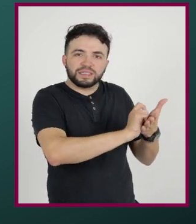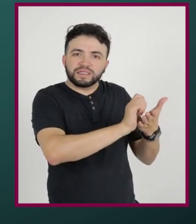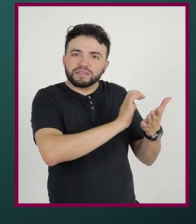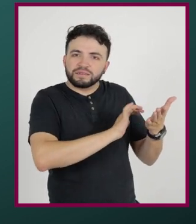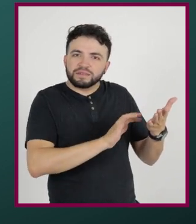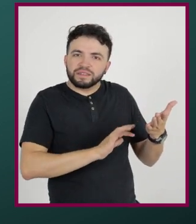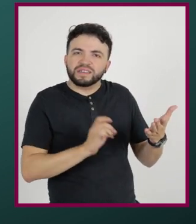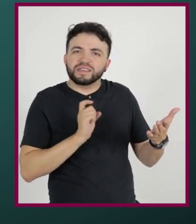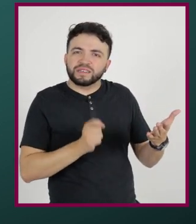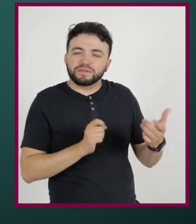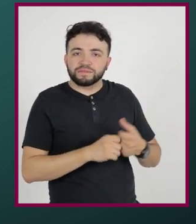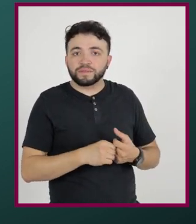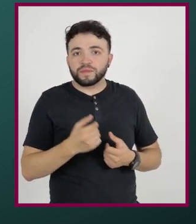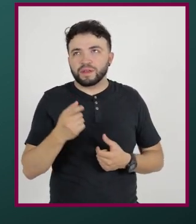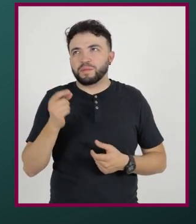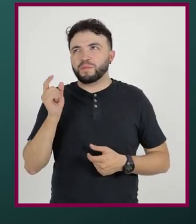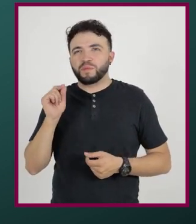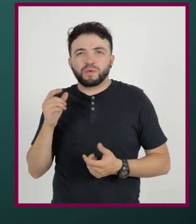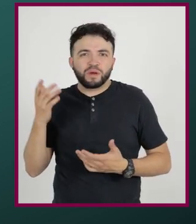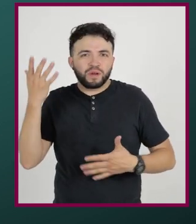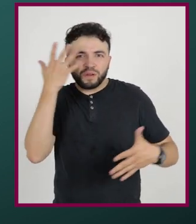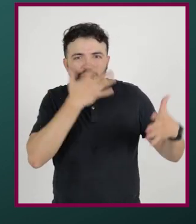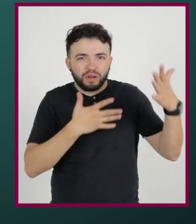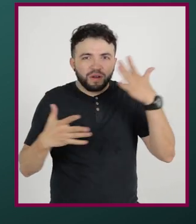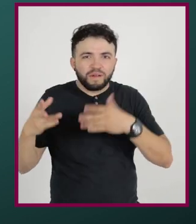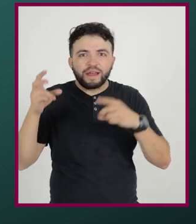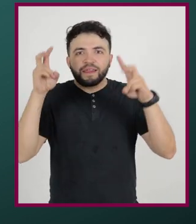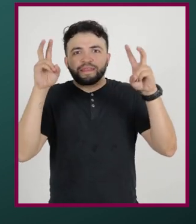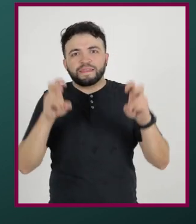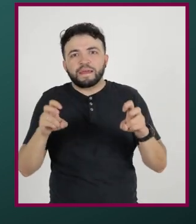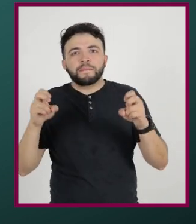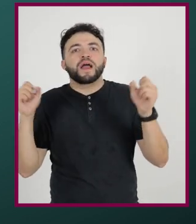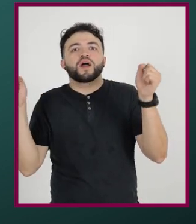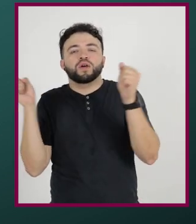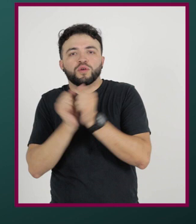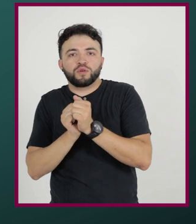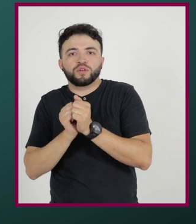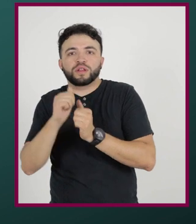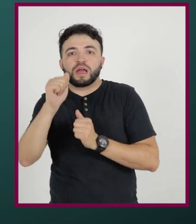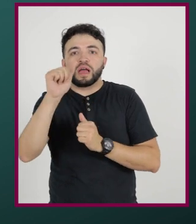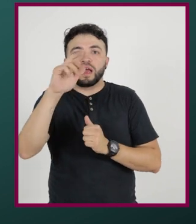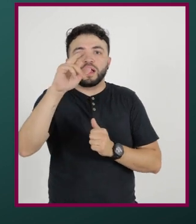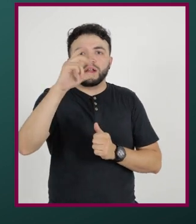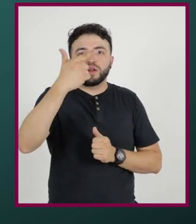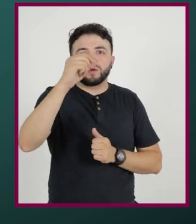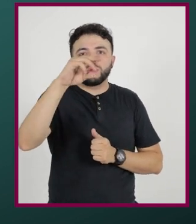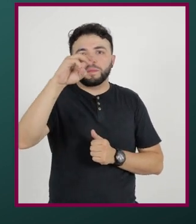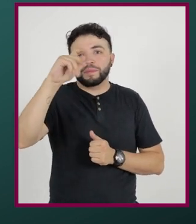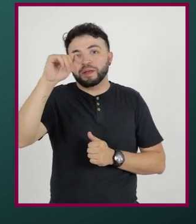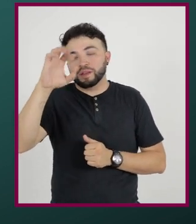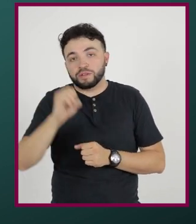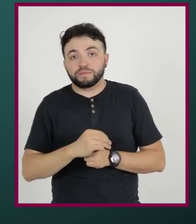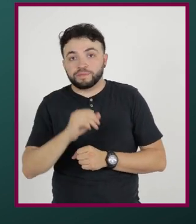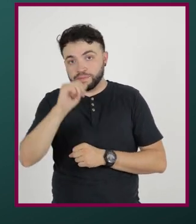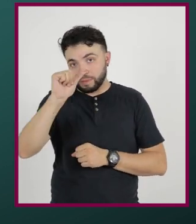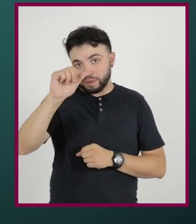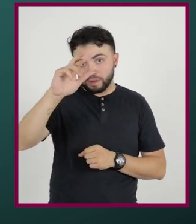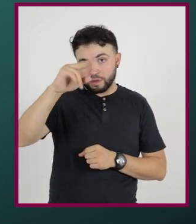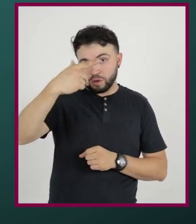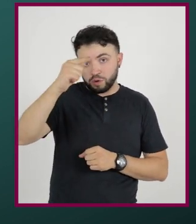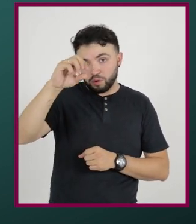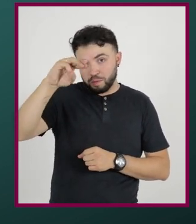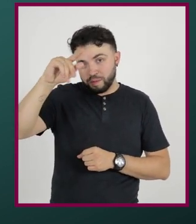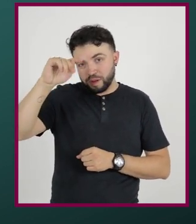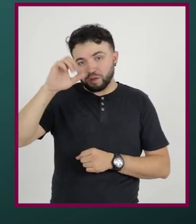literario. Luego pasa que confundimos el tema con el argumento, pero este trata de la secuencia de la historia.